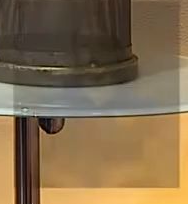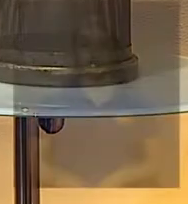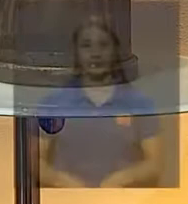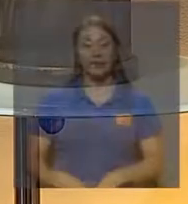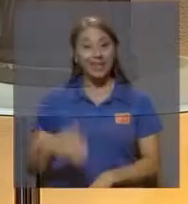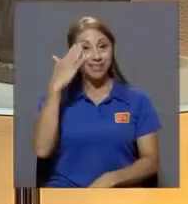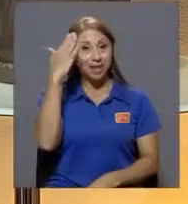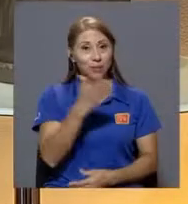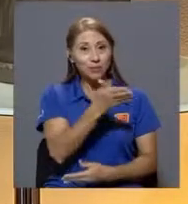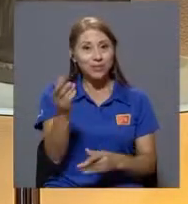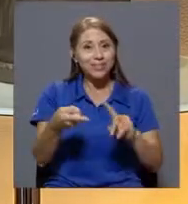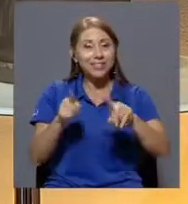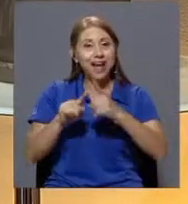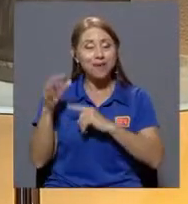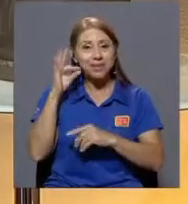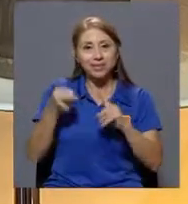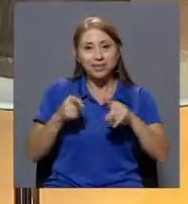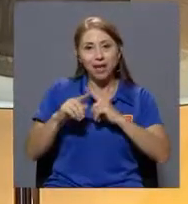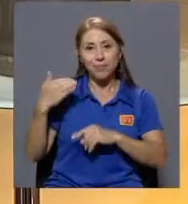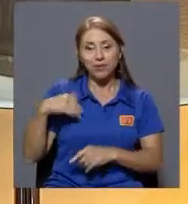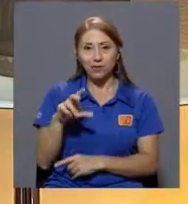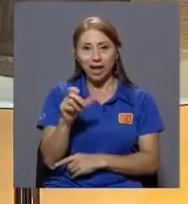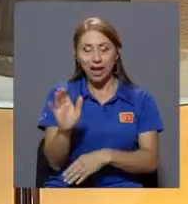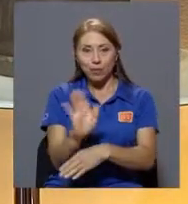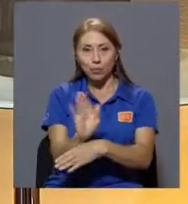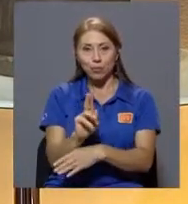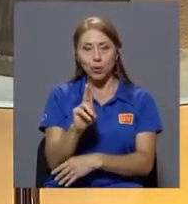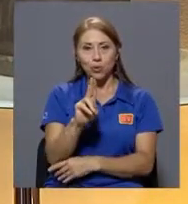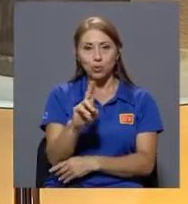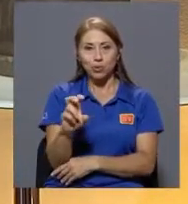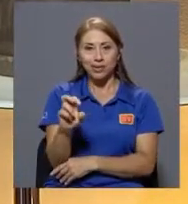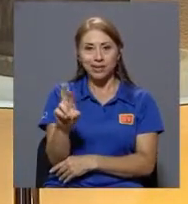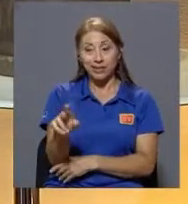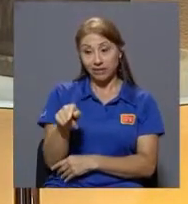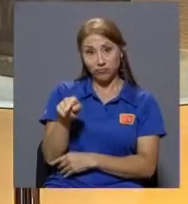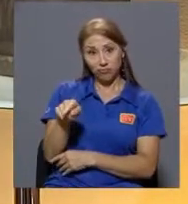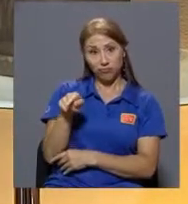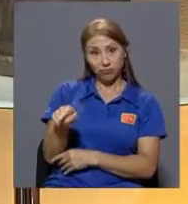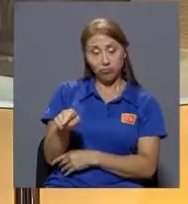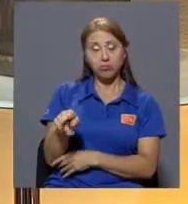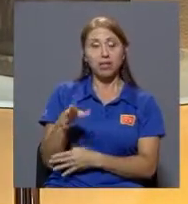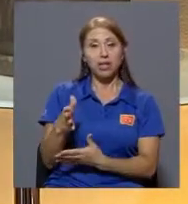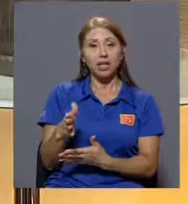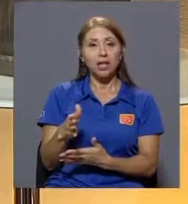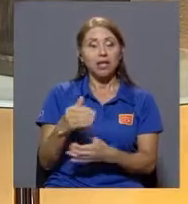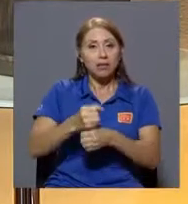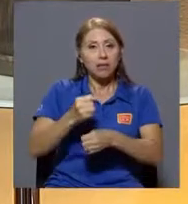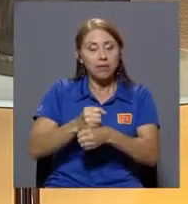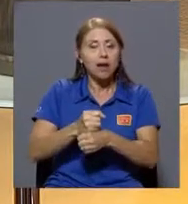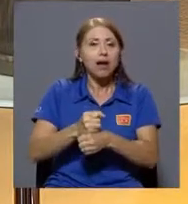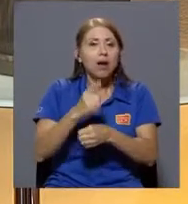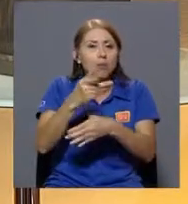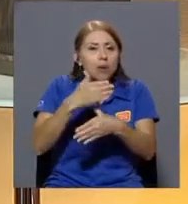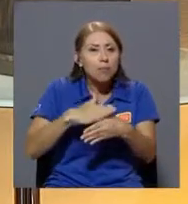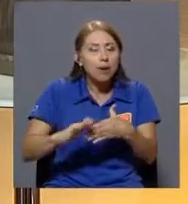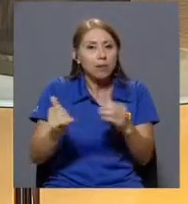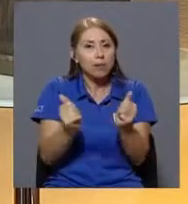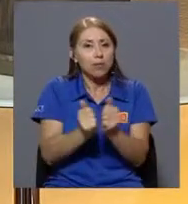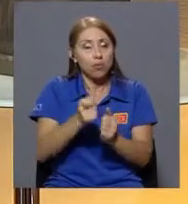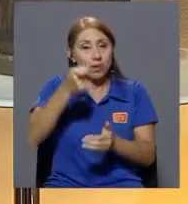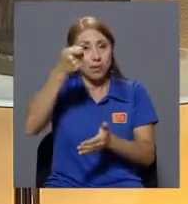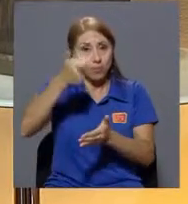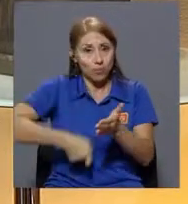Los saludamos, amigas y amigos de Canal UCR, este medio televisivo universitario que parcialmente se paga con